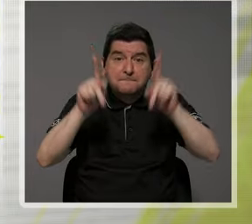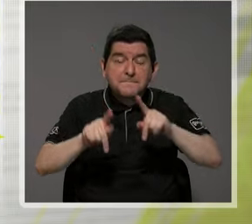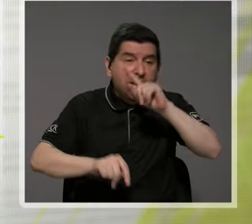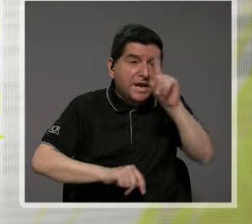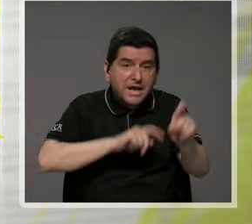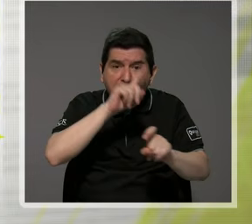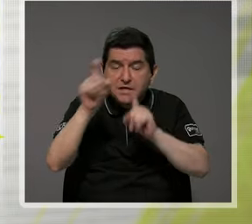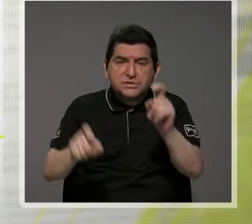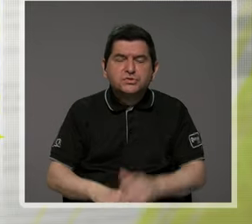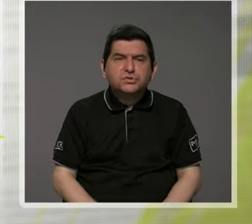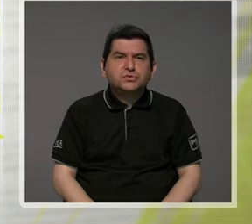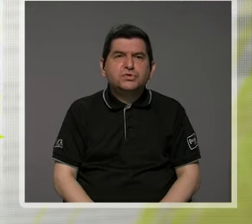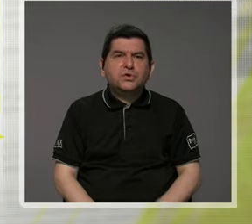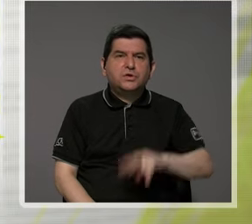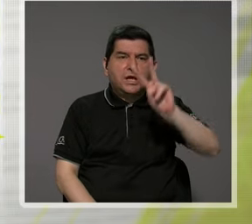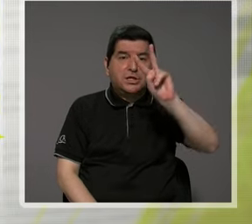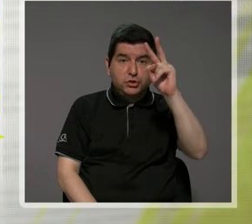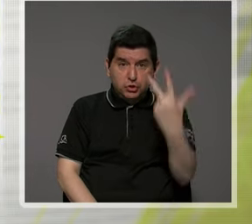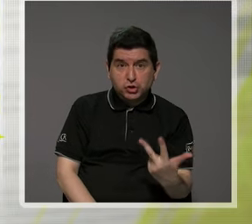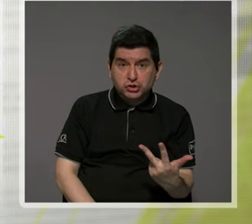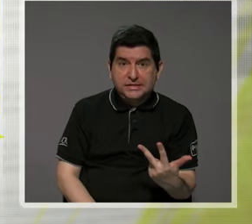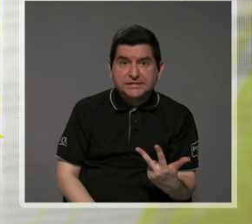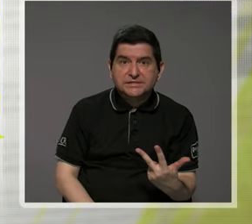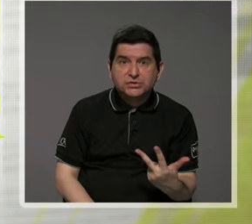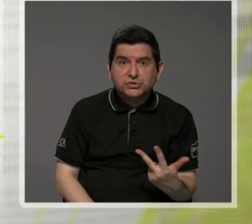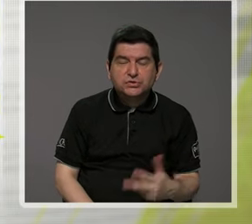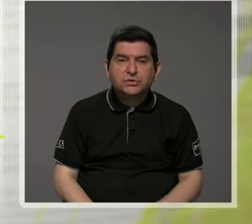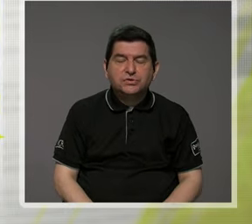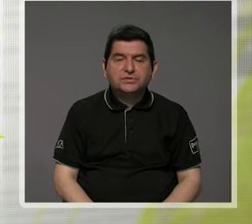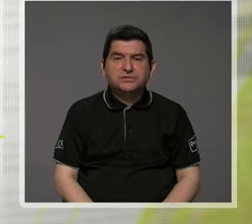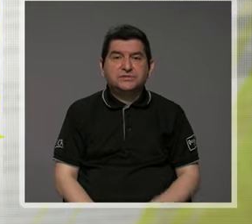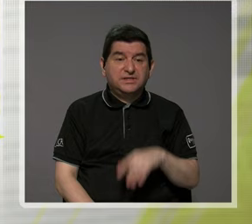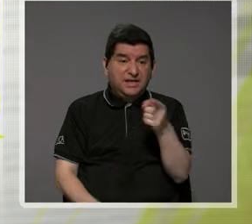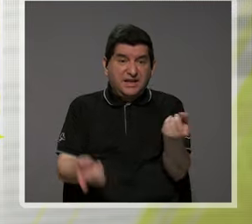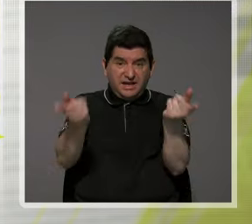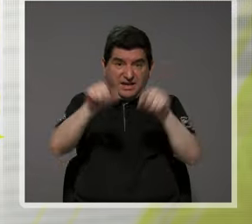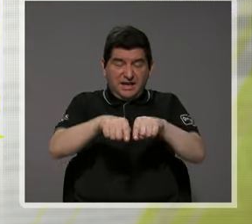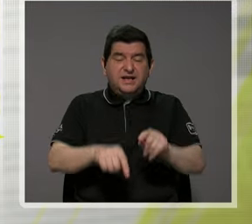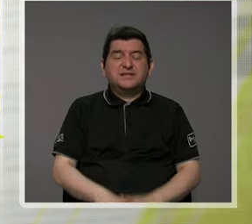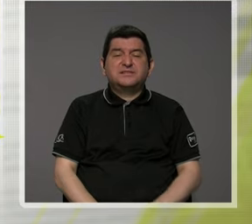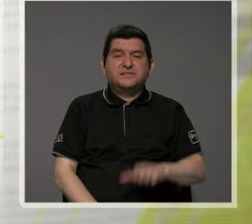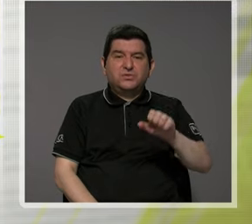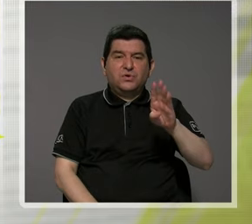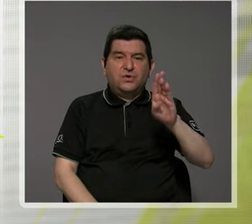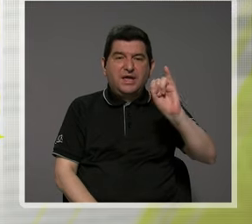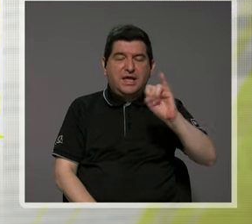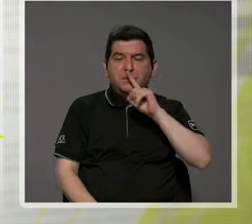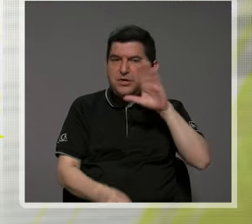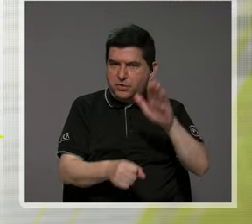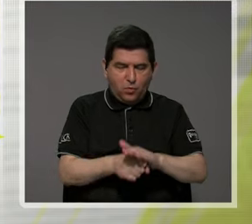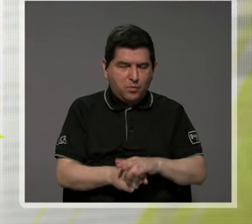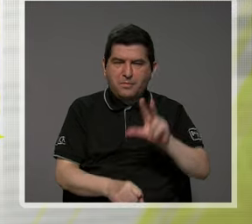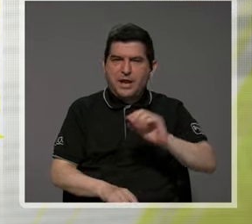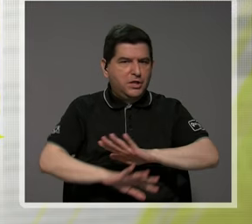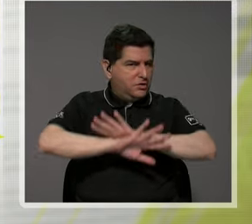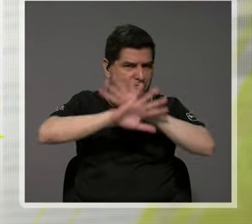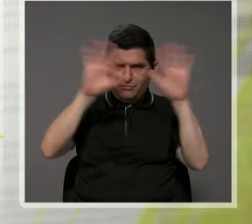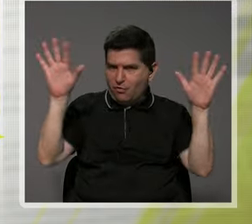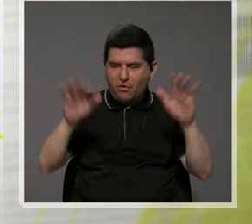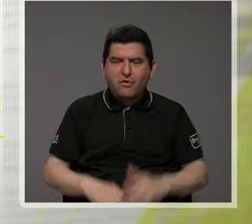encuestadas hablamos de dos terceras partes verdad que Evi no está cumpliendo que Evi no es transparente y que las